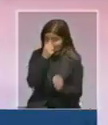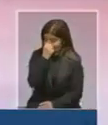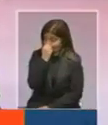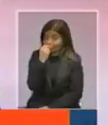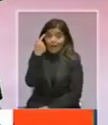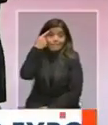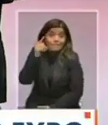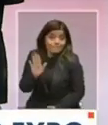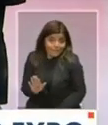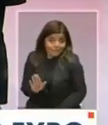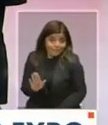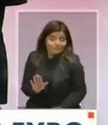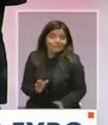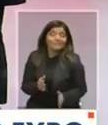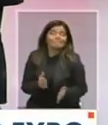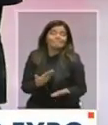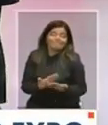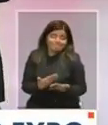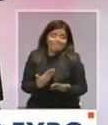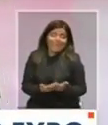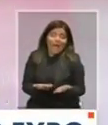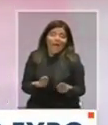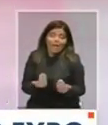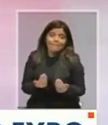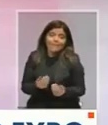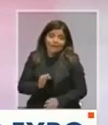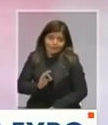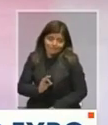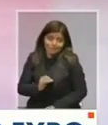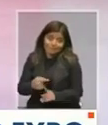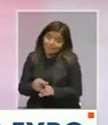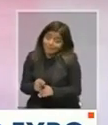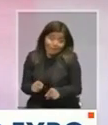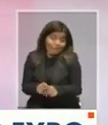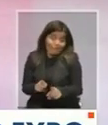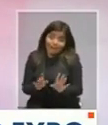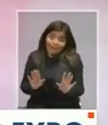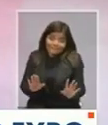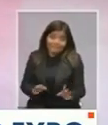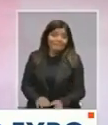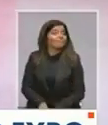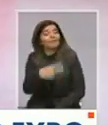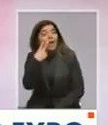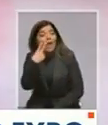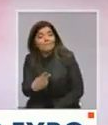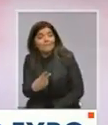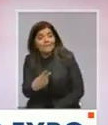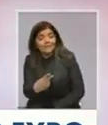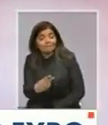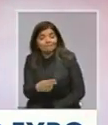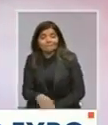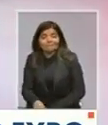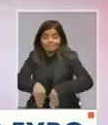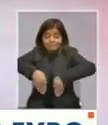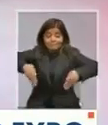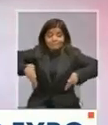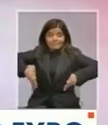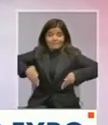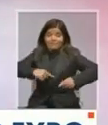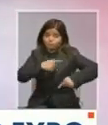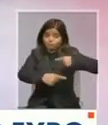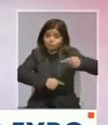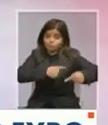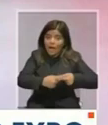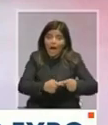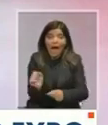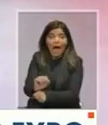Pero... Vale la pena esperar. Vale la pena esperar. Te adiviné. Sí, justamente. Mire... Blindaje de autos, recubrimiento de ruedas e